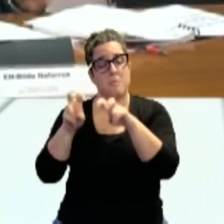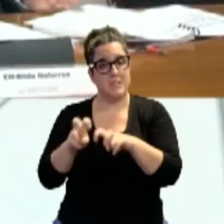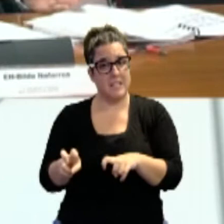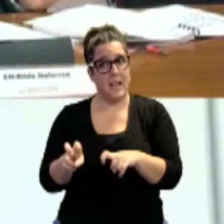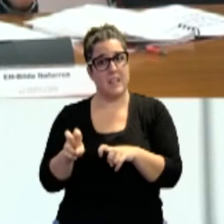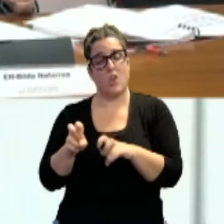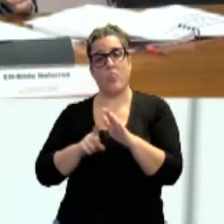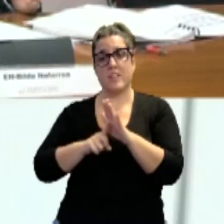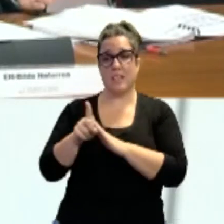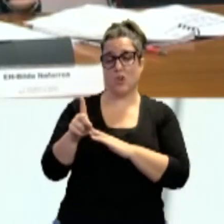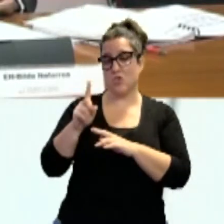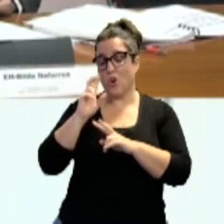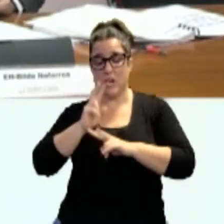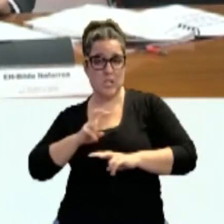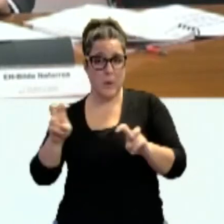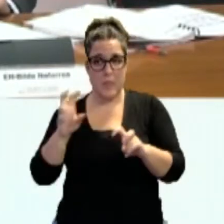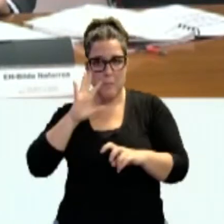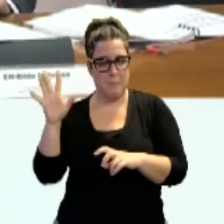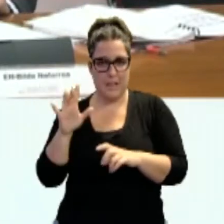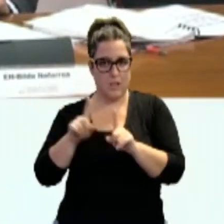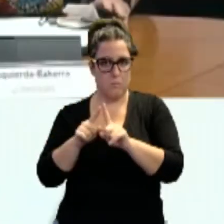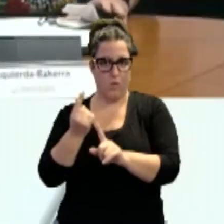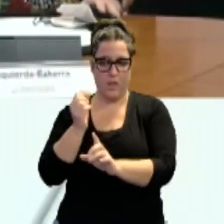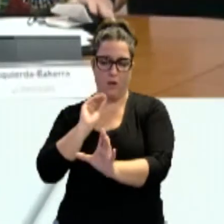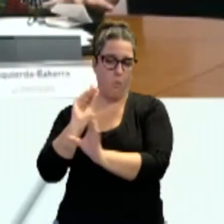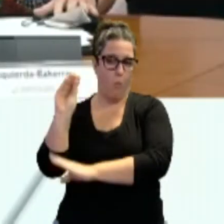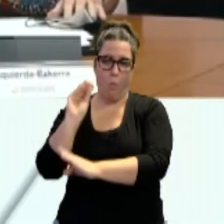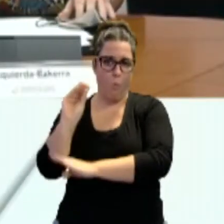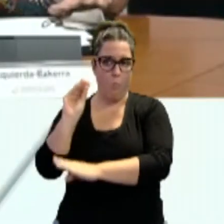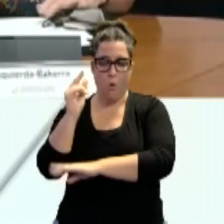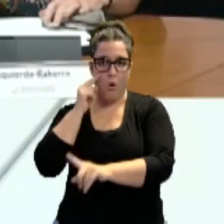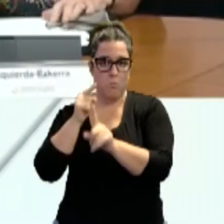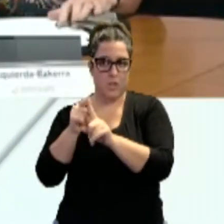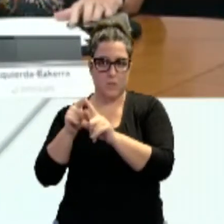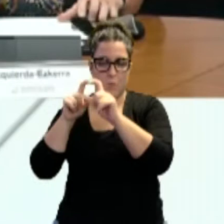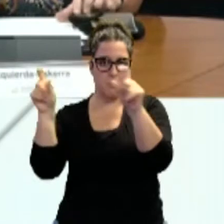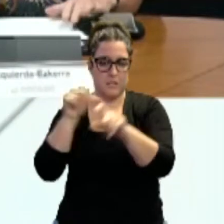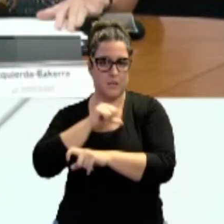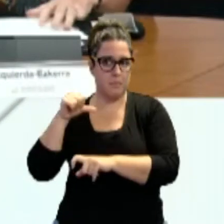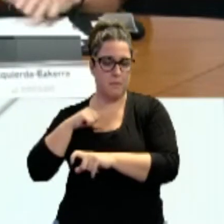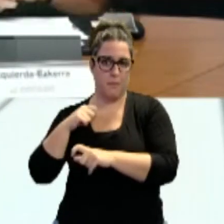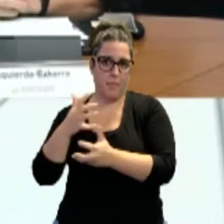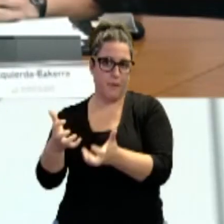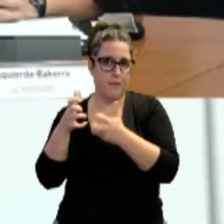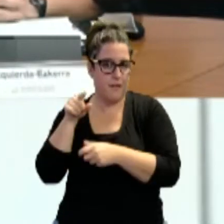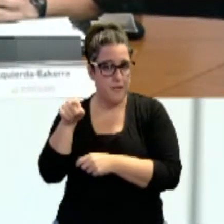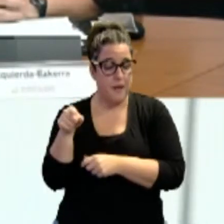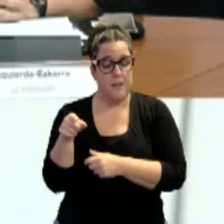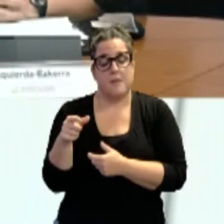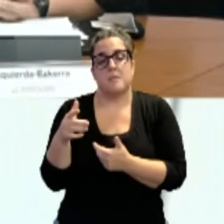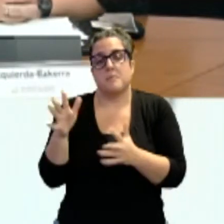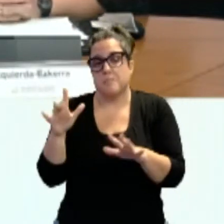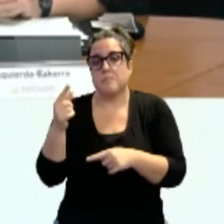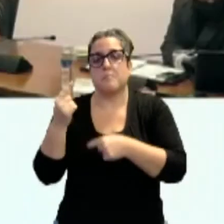e innovación, que se ha convertido en el saco sin fondo para primar a la empresa privada. Creemos que en conjunto esos presupuestos merecen